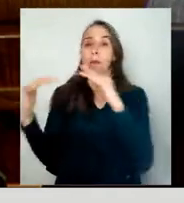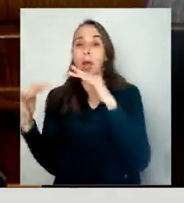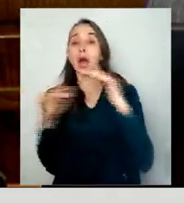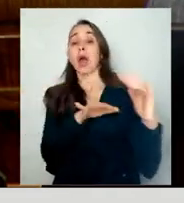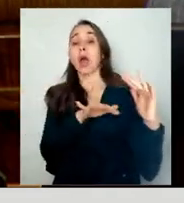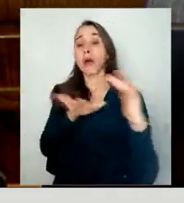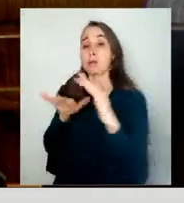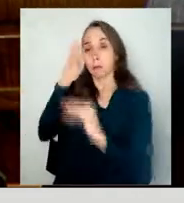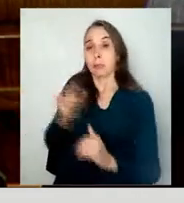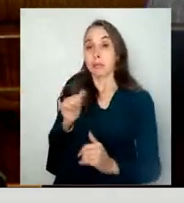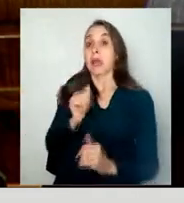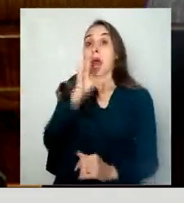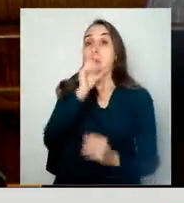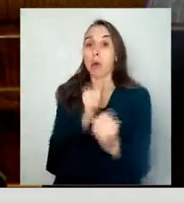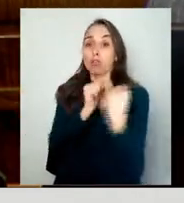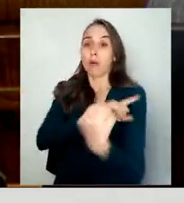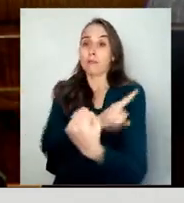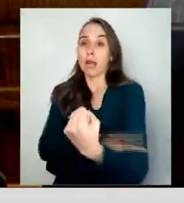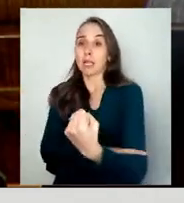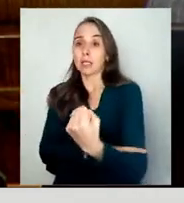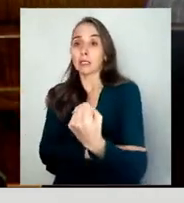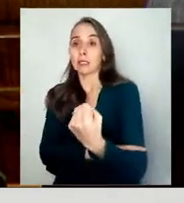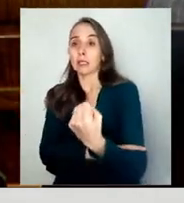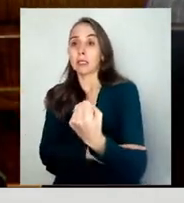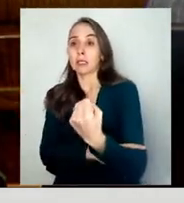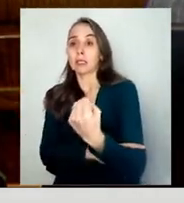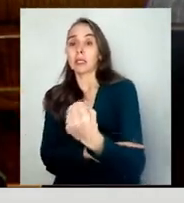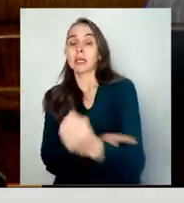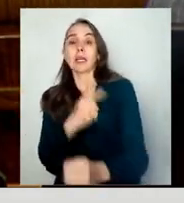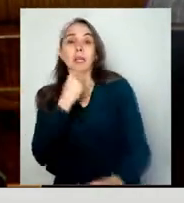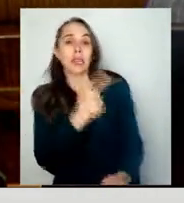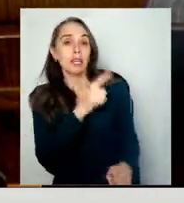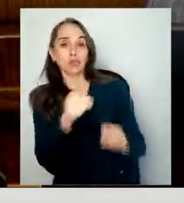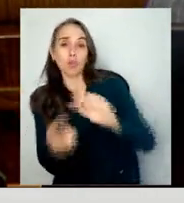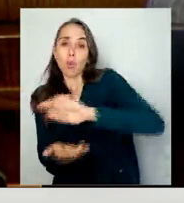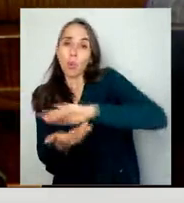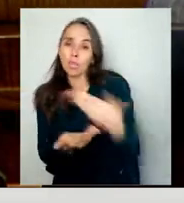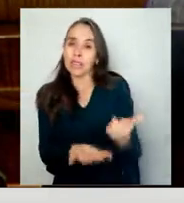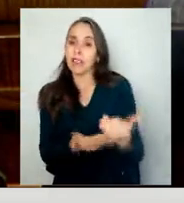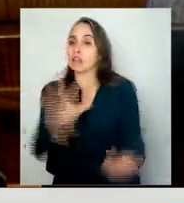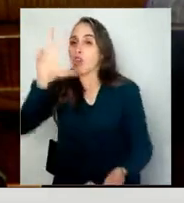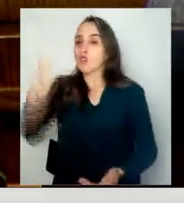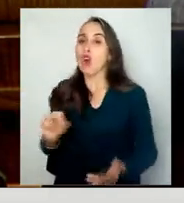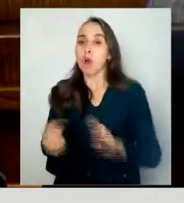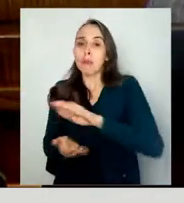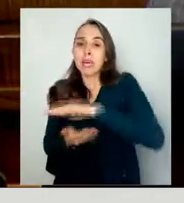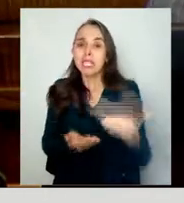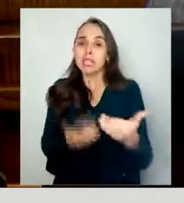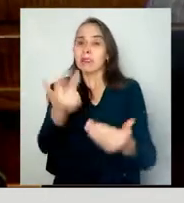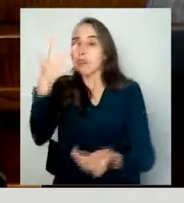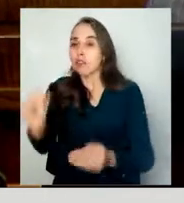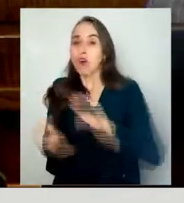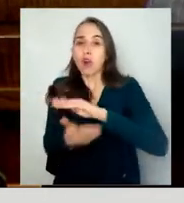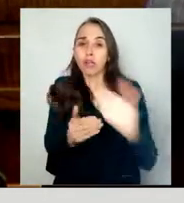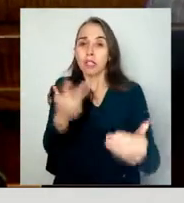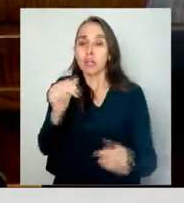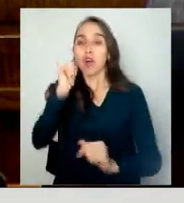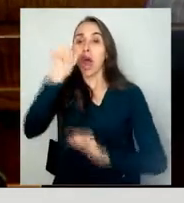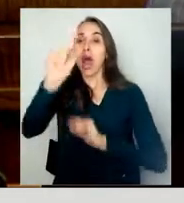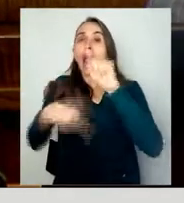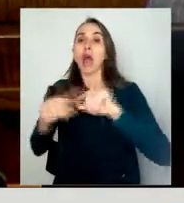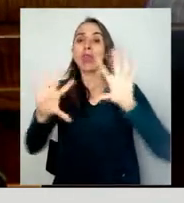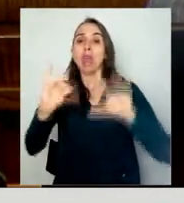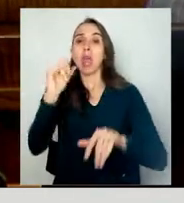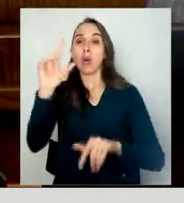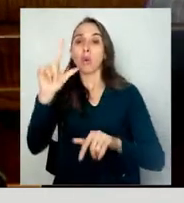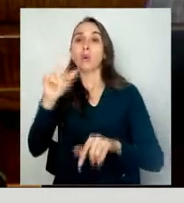rechazaron todas las veces que fueron combinados a Rendirse al día siguiente el 10 de julio ya caídos carrera